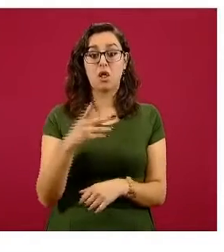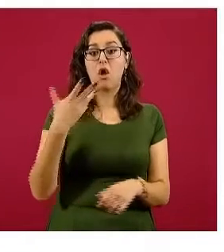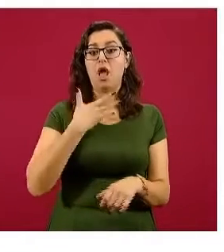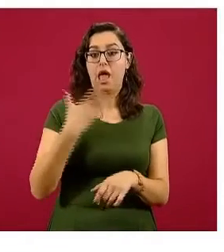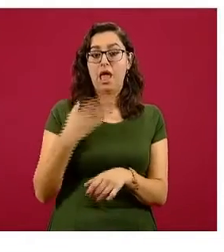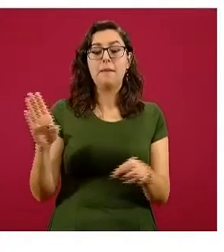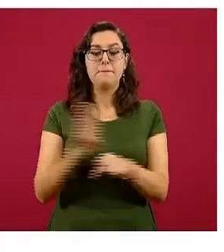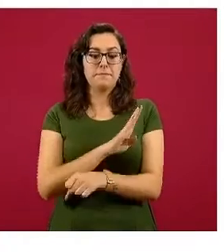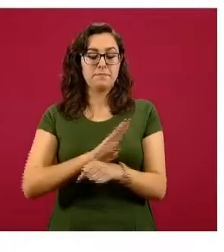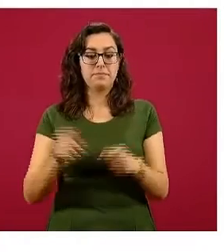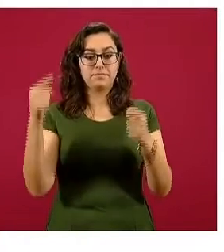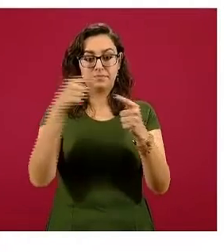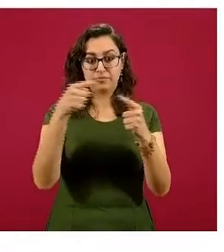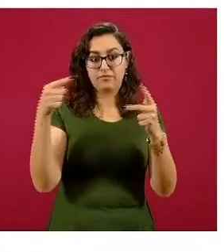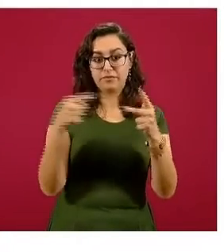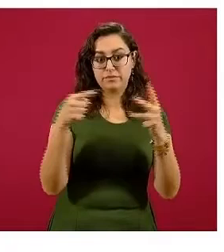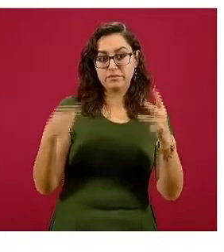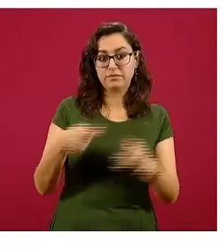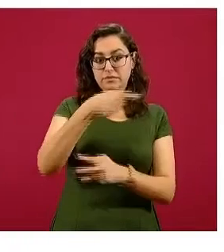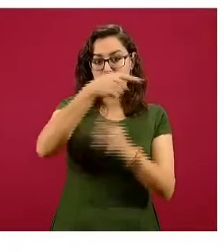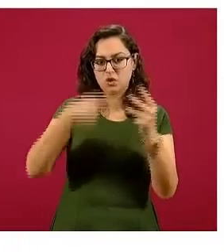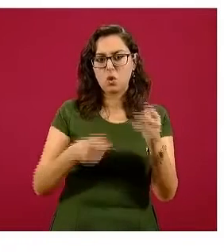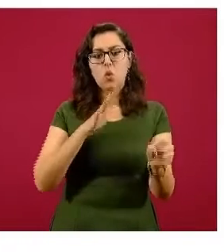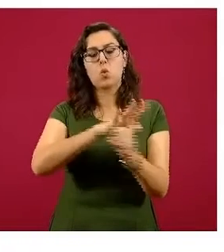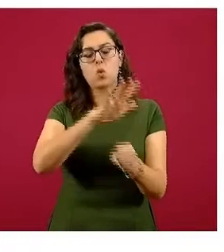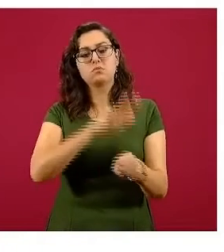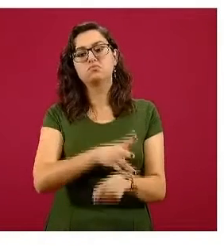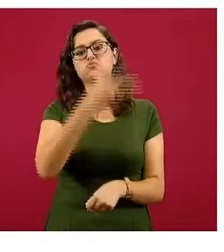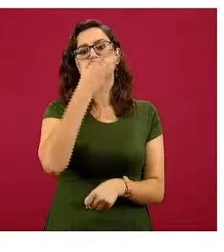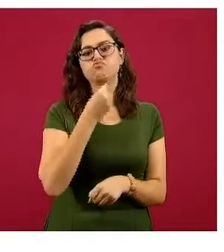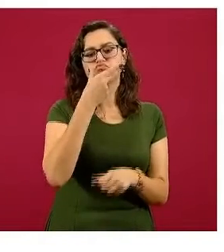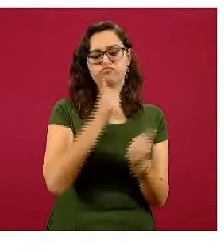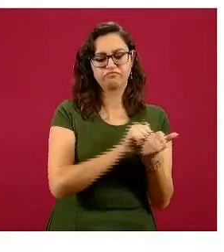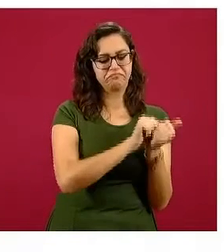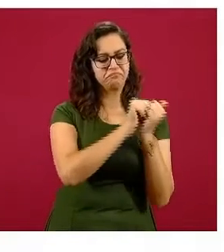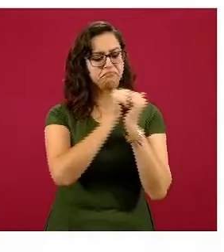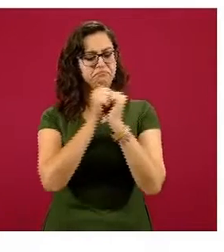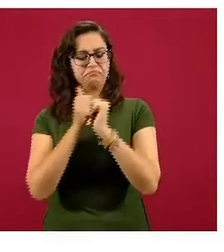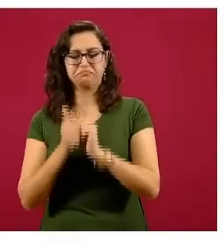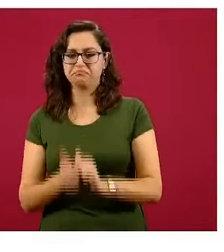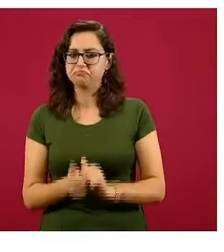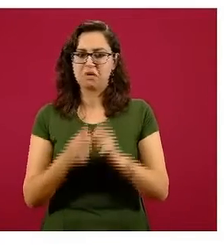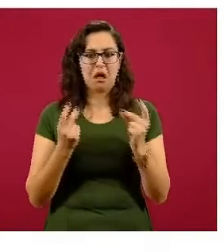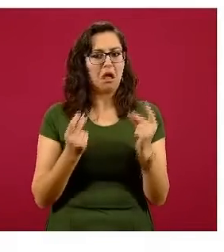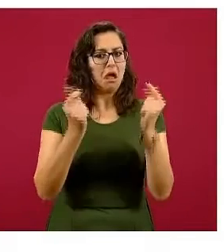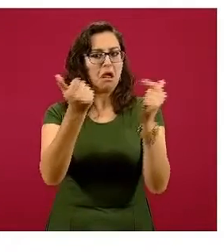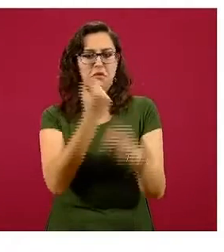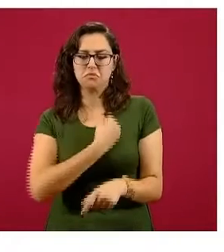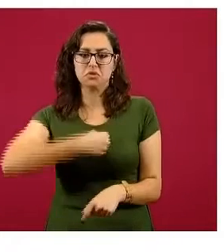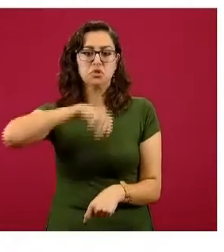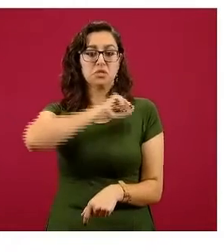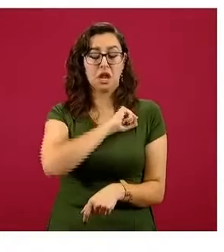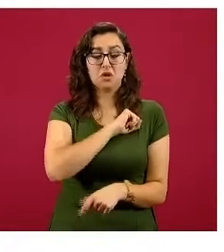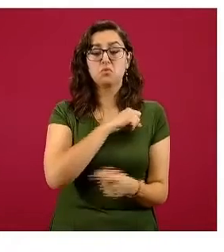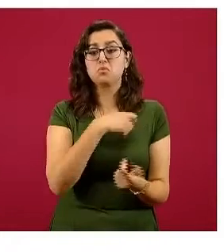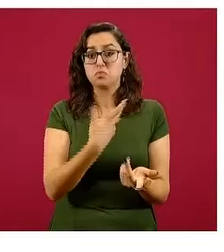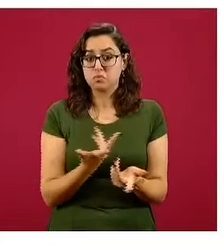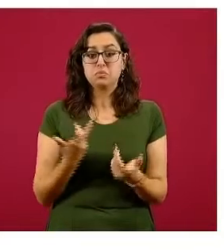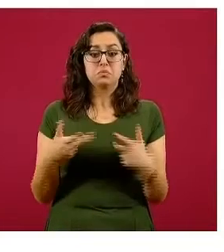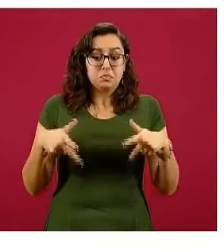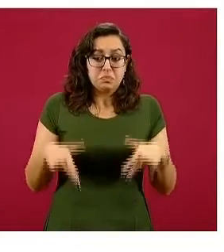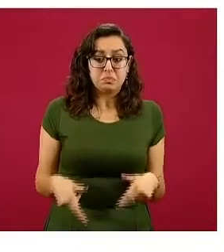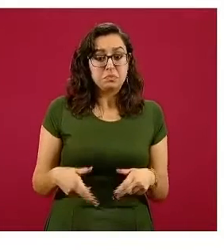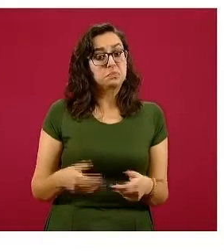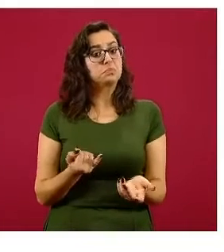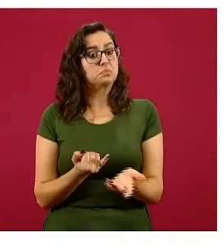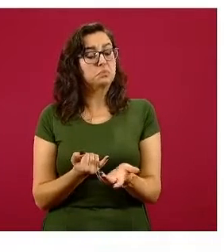que existe una muy rápida recuperación a pesar de ser pues un método quirúrgico y definitivo. No